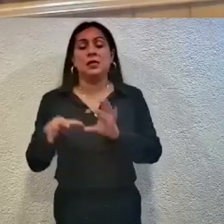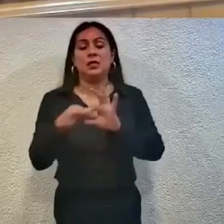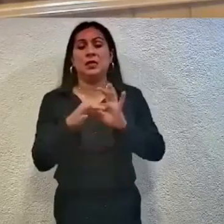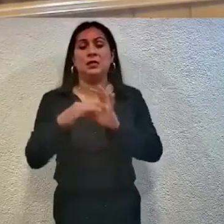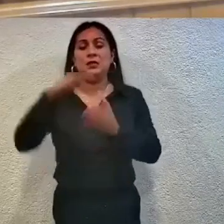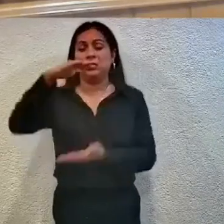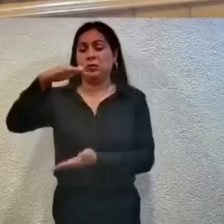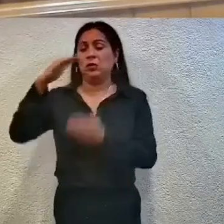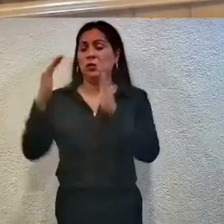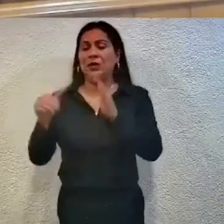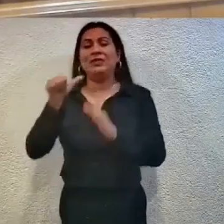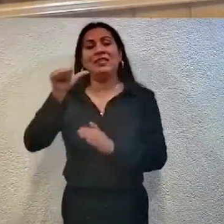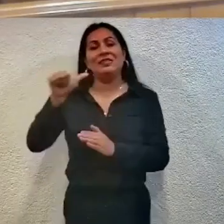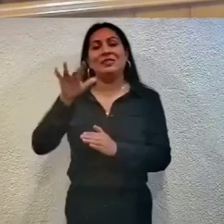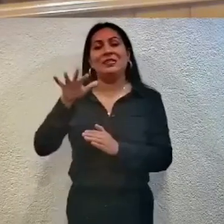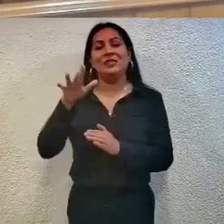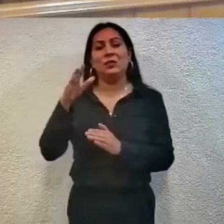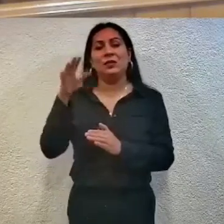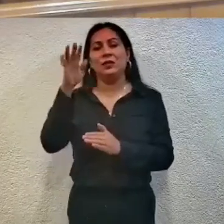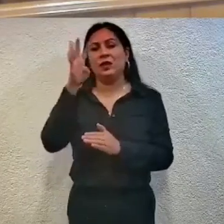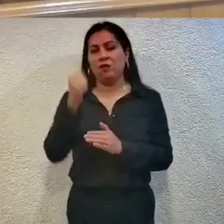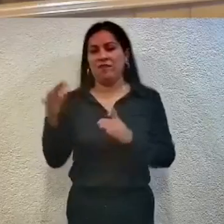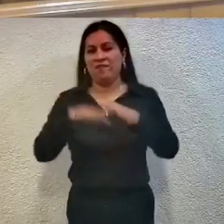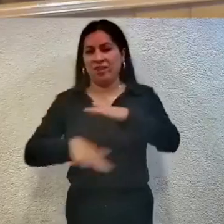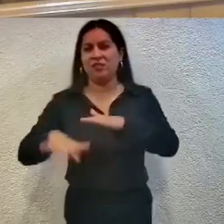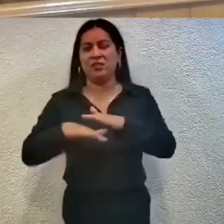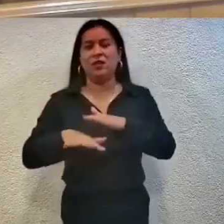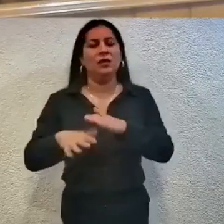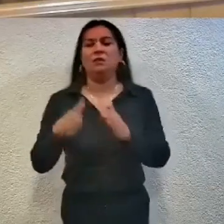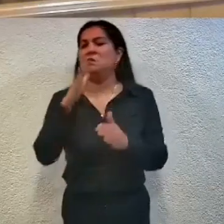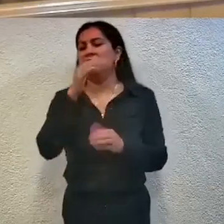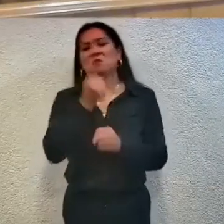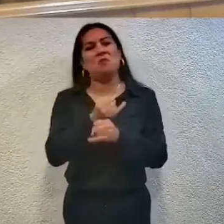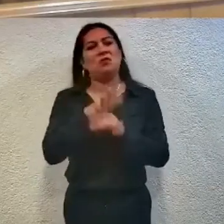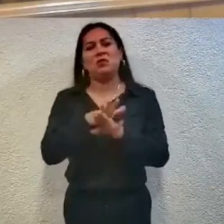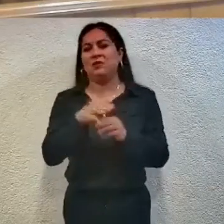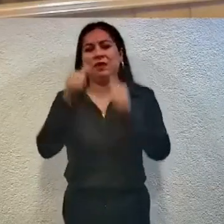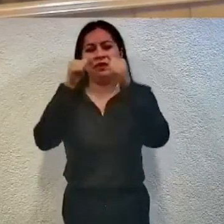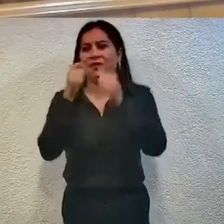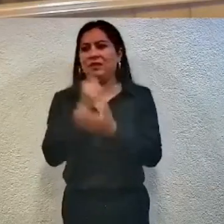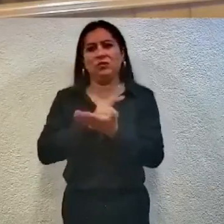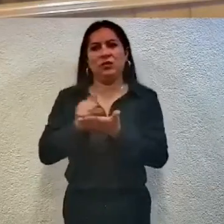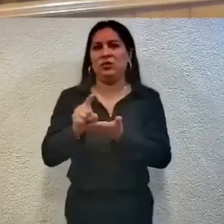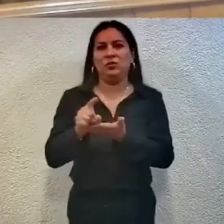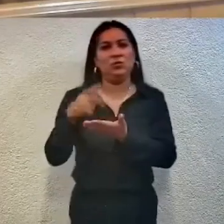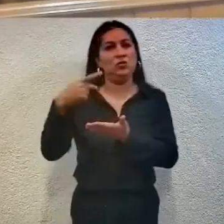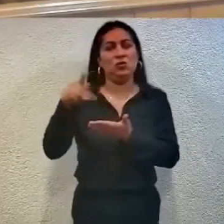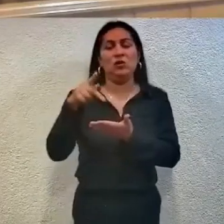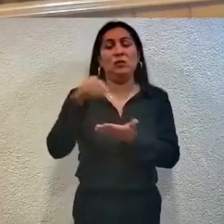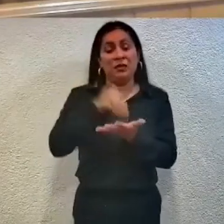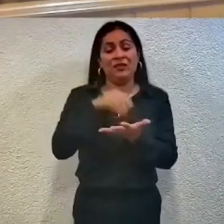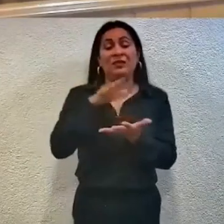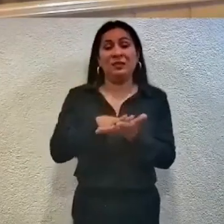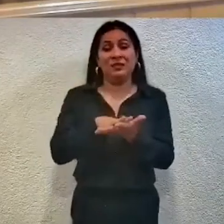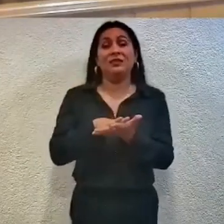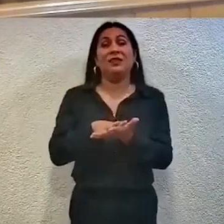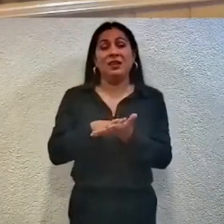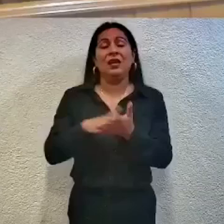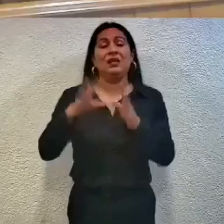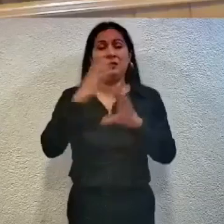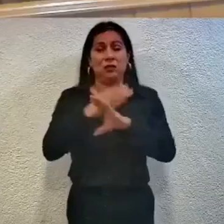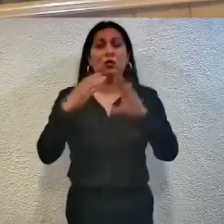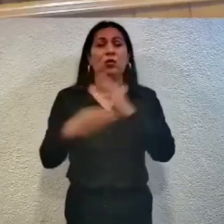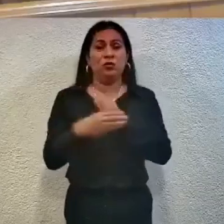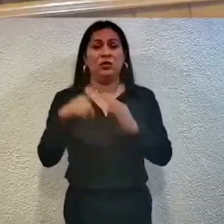la casilla 1659 básica, se estima que no es posible atender su solicitud porque se acreditaron las irregularidades